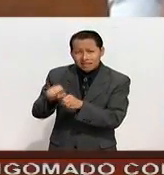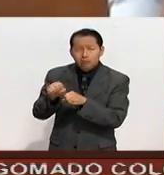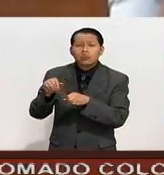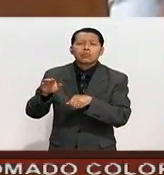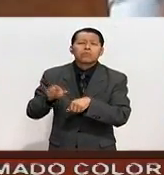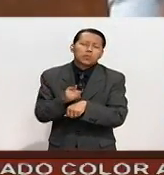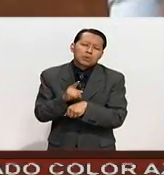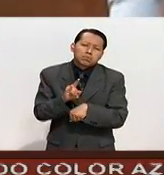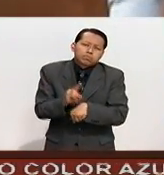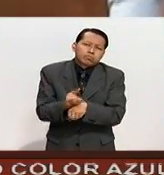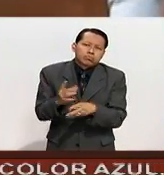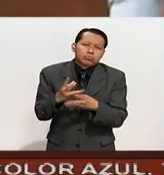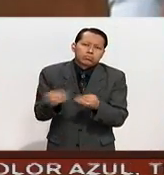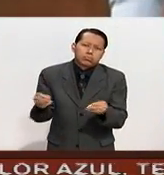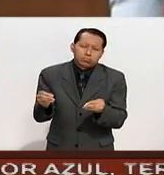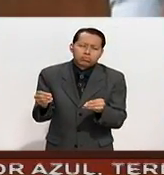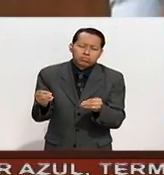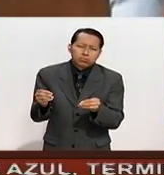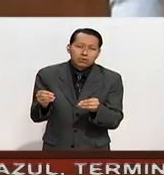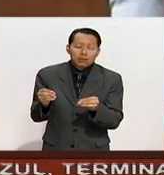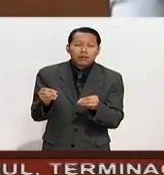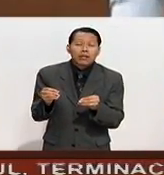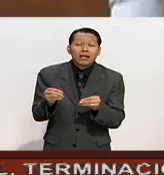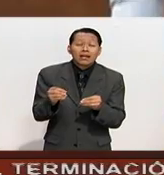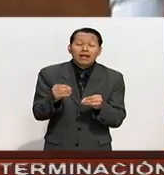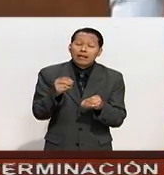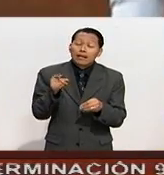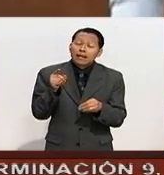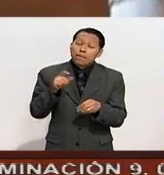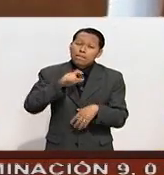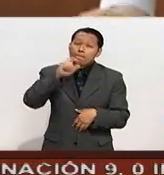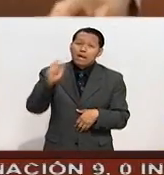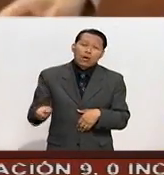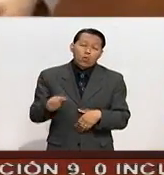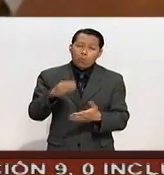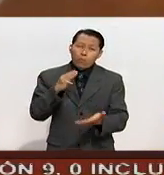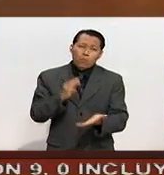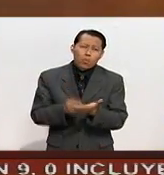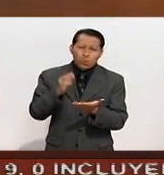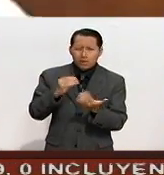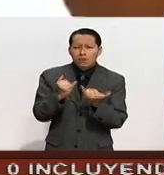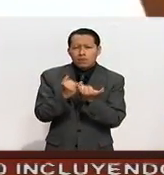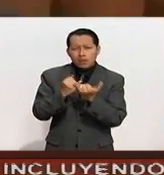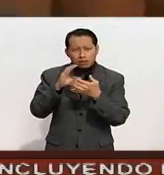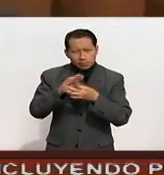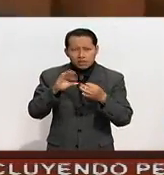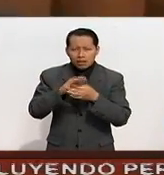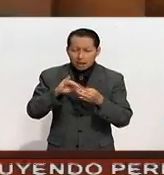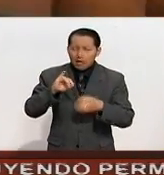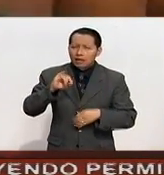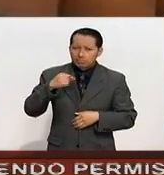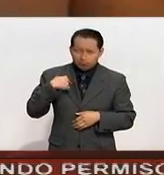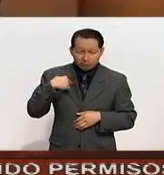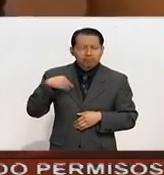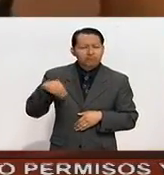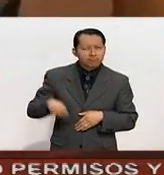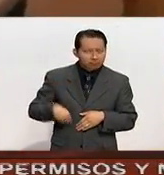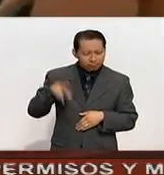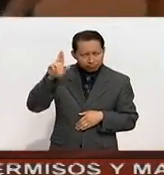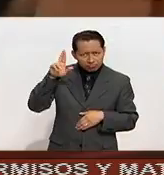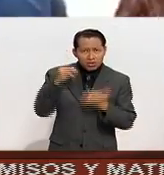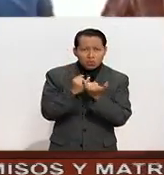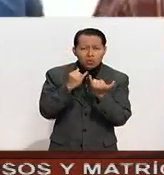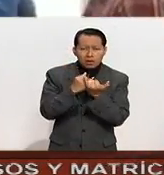fingió su desaparición. Para ser liberado tuvo que pagar una multa y admitir que era culpable del cargo que se le imputó. Con ayuda de